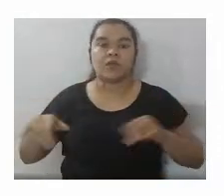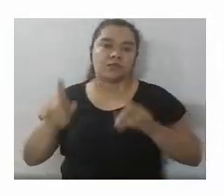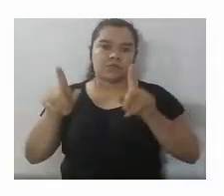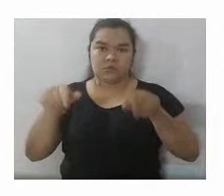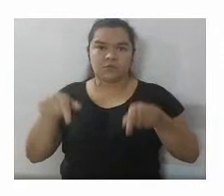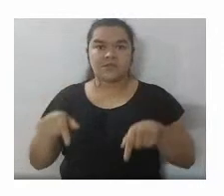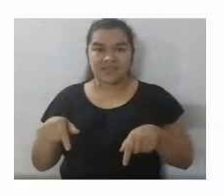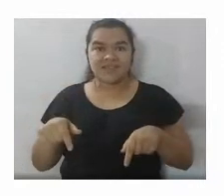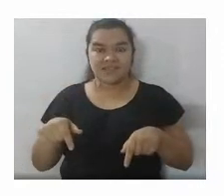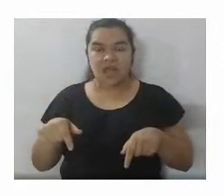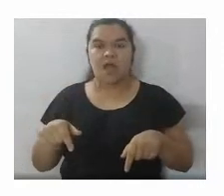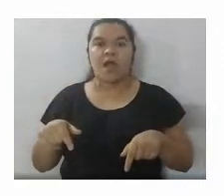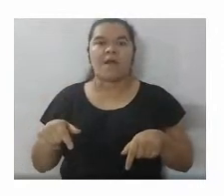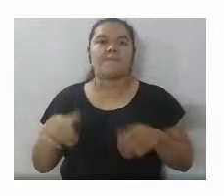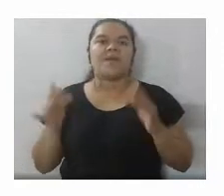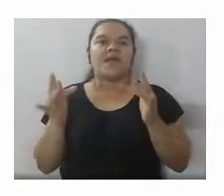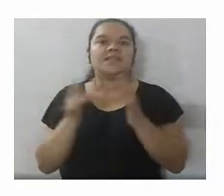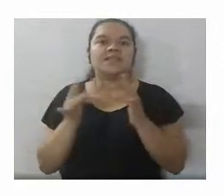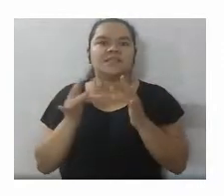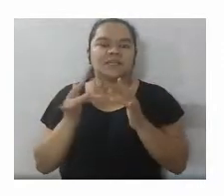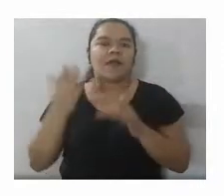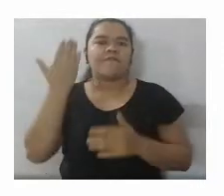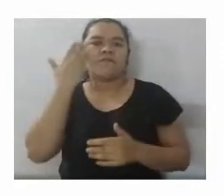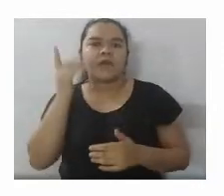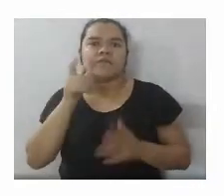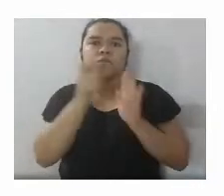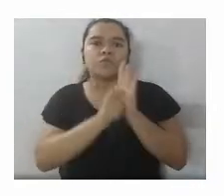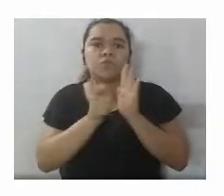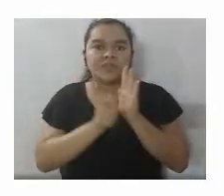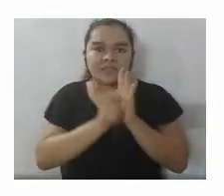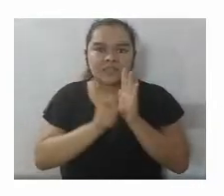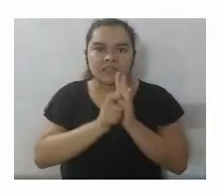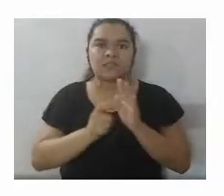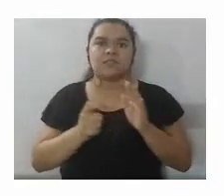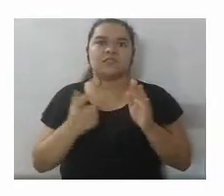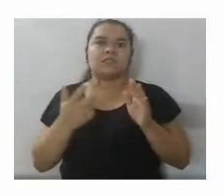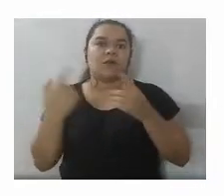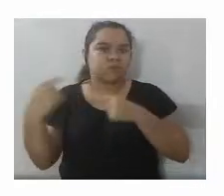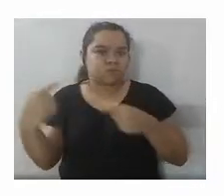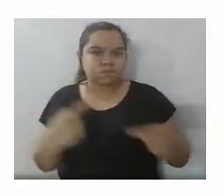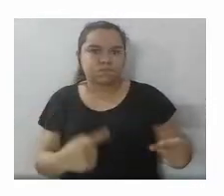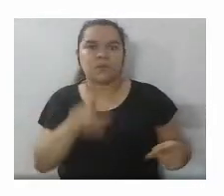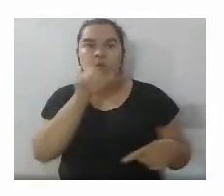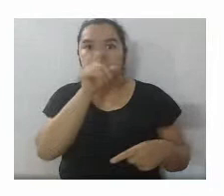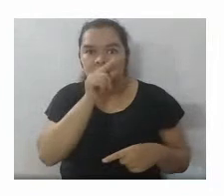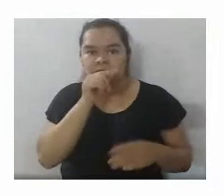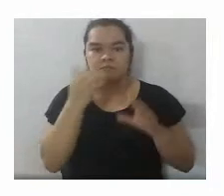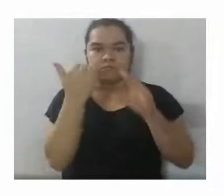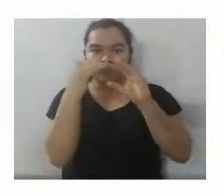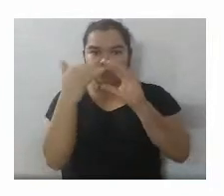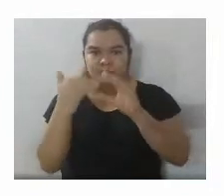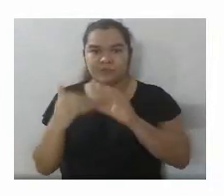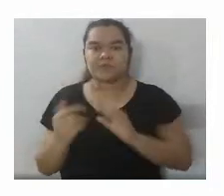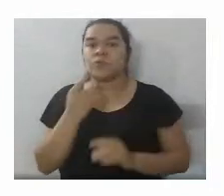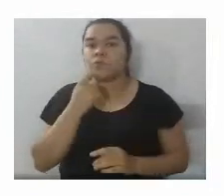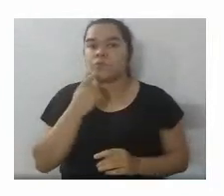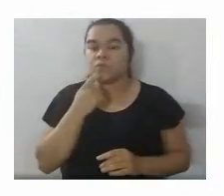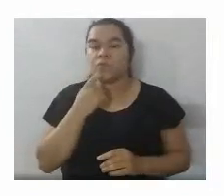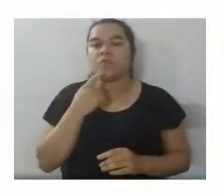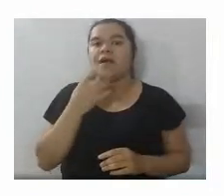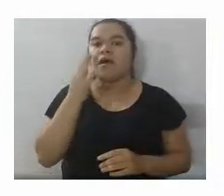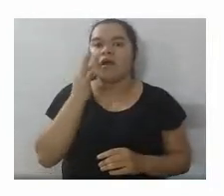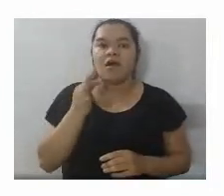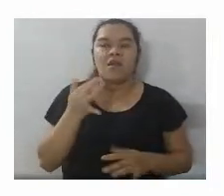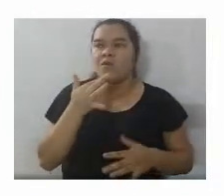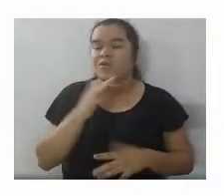redes sociales oficiales de las distintas instituciones también se pueden hacer consultas, se están atendiendo recurrentemente.